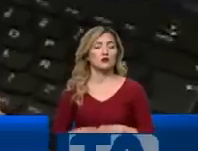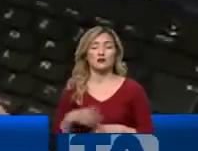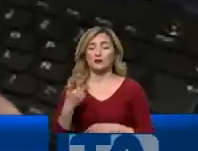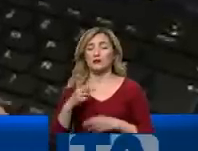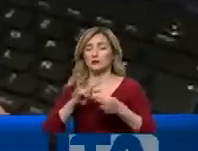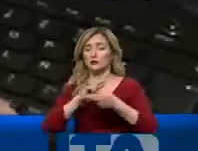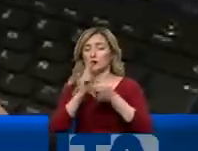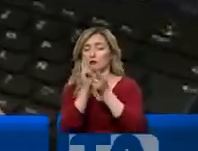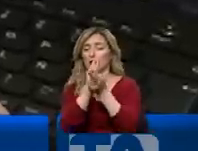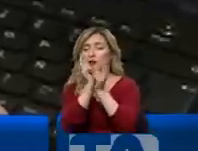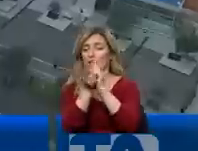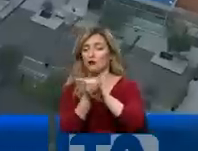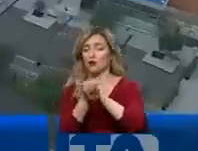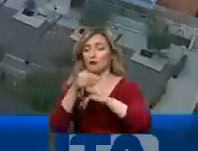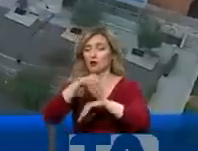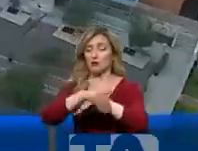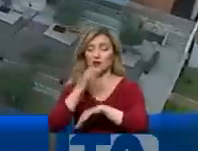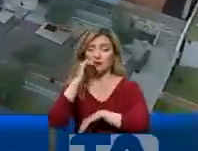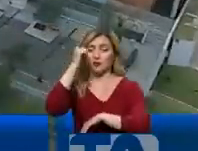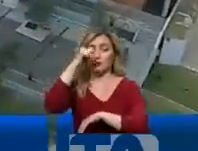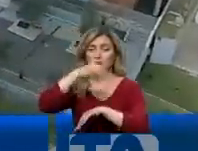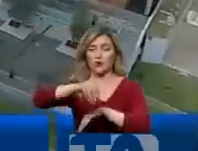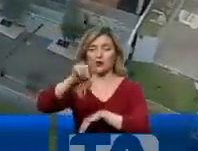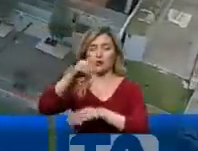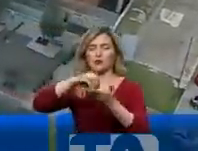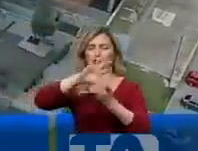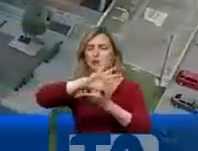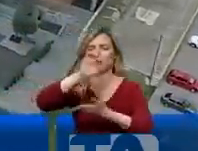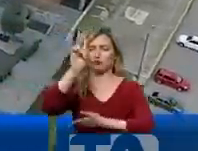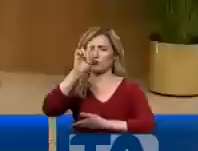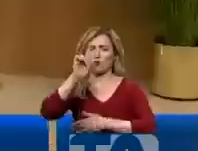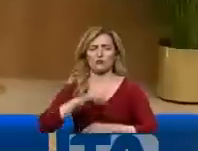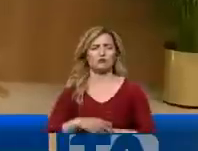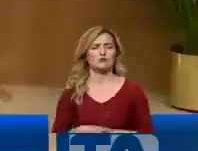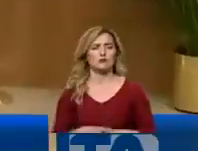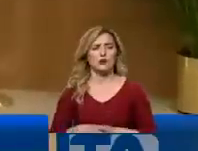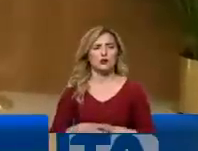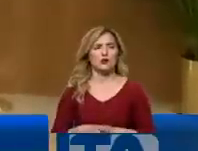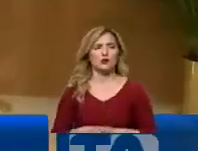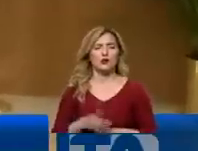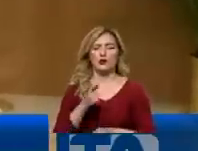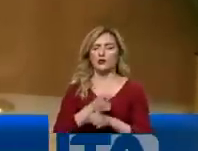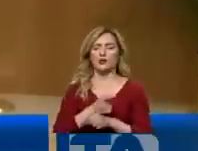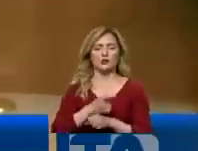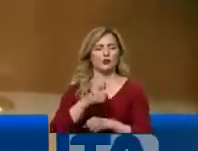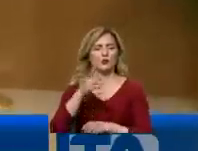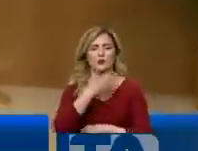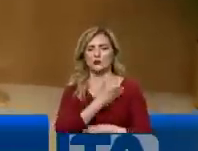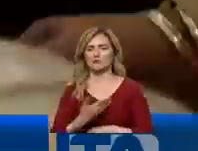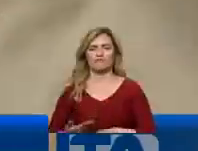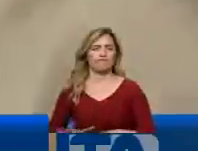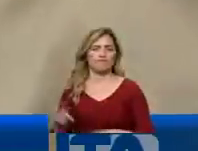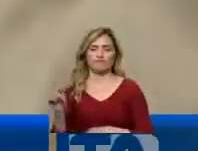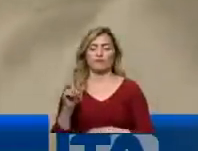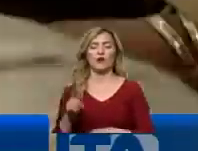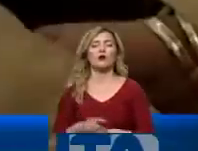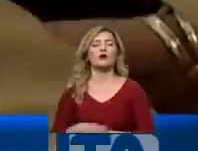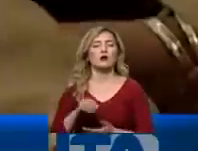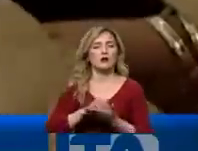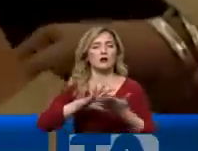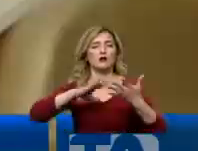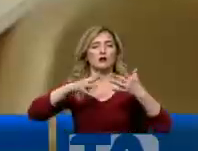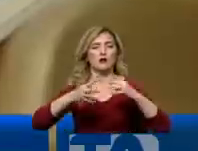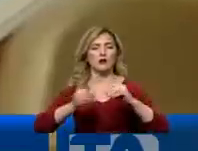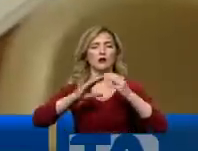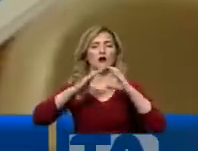de las reformas que llegaron la tarde de este miércoles a la Asamblea, y tampoco es vía decreto ejecutivo. Esto será vía